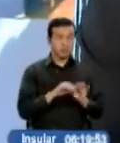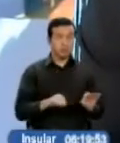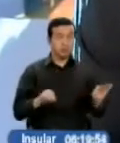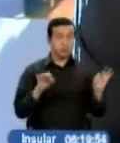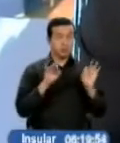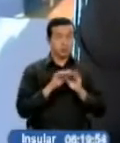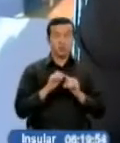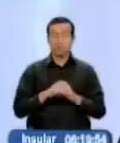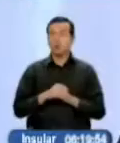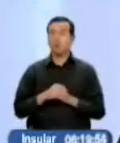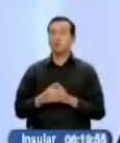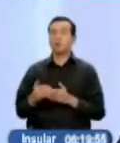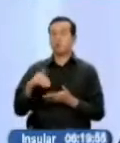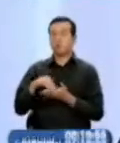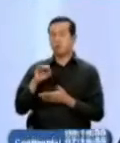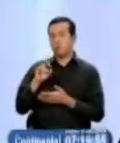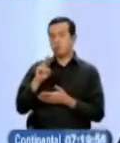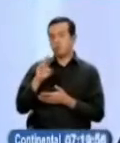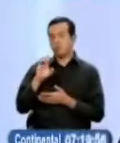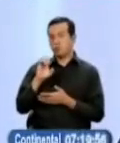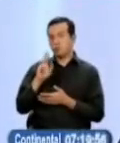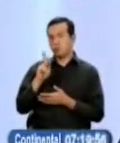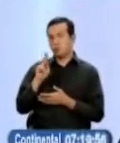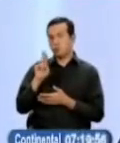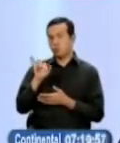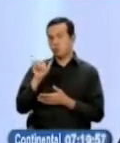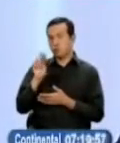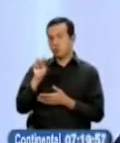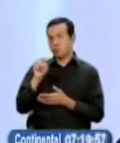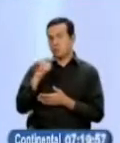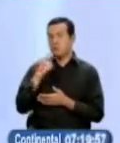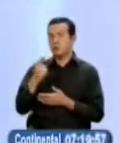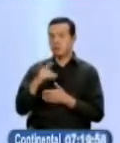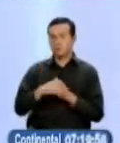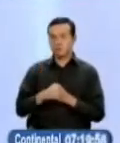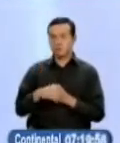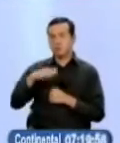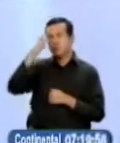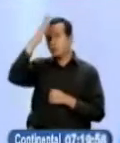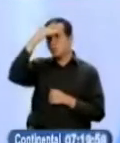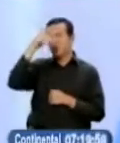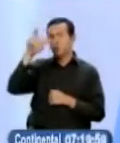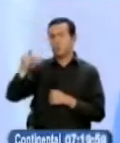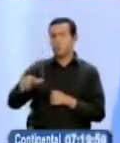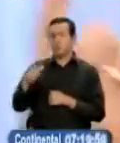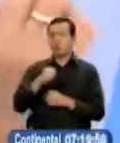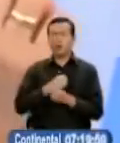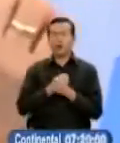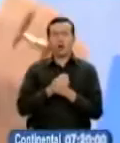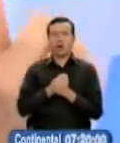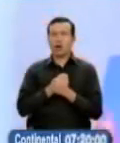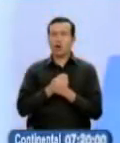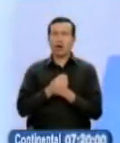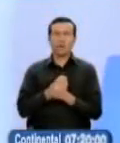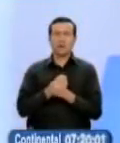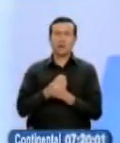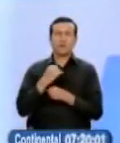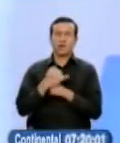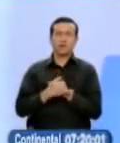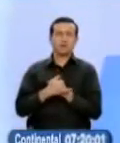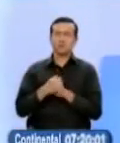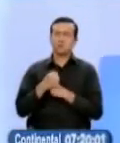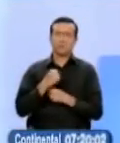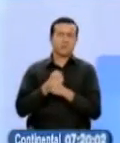importante. Vuelvo a Fukuyama, porque es interesante este último artículo. Dice, Trump es un nacionalista populista. Y en